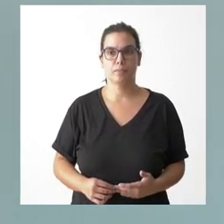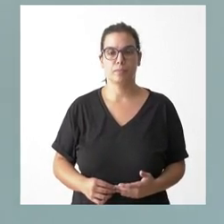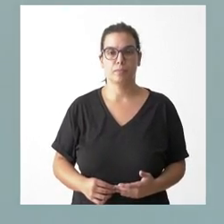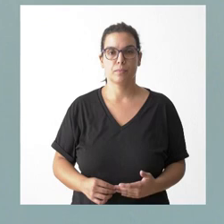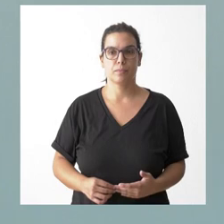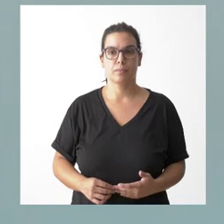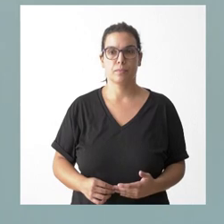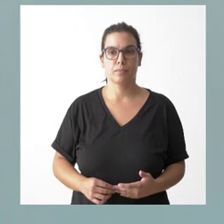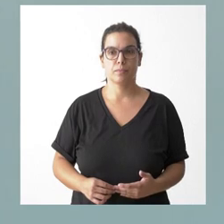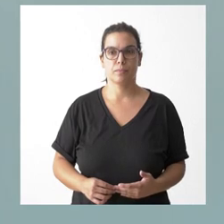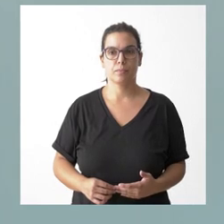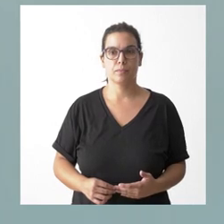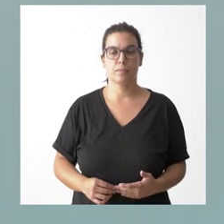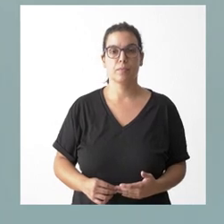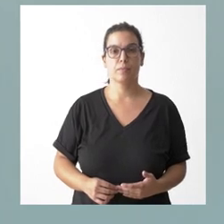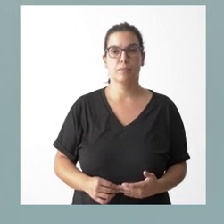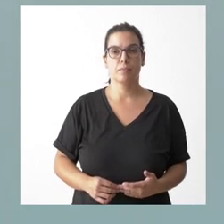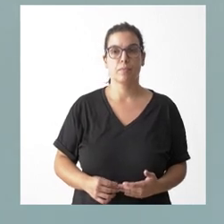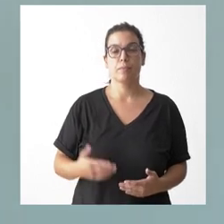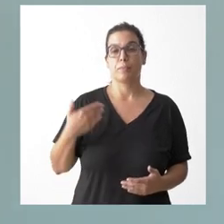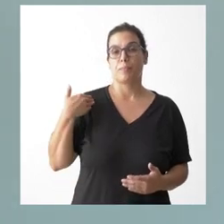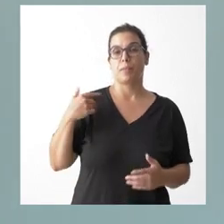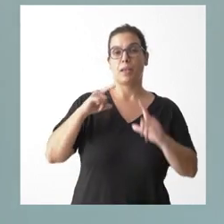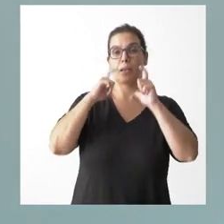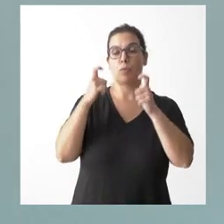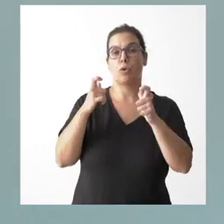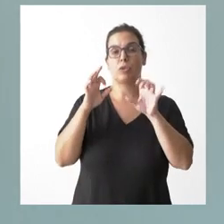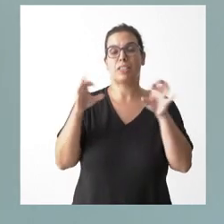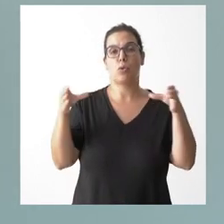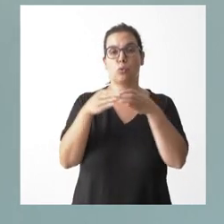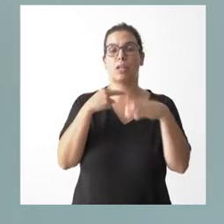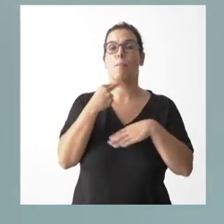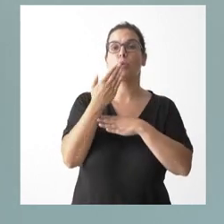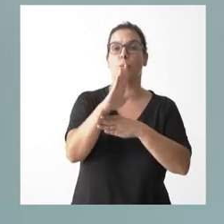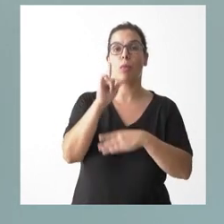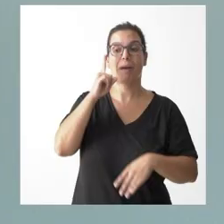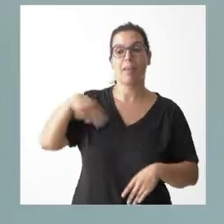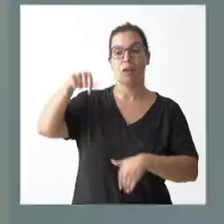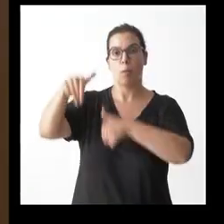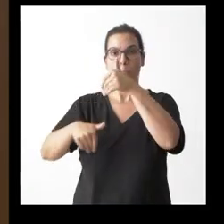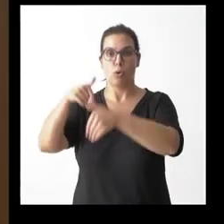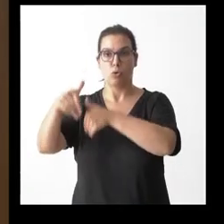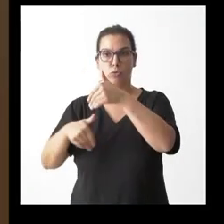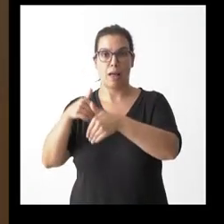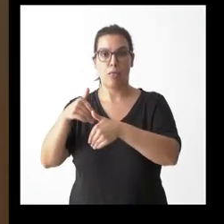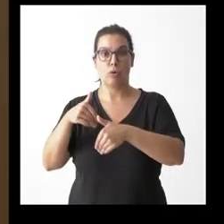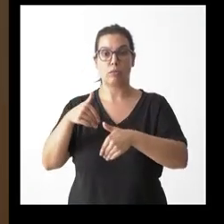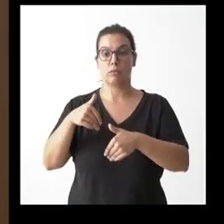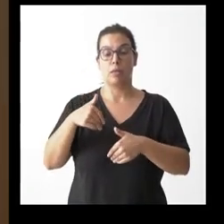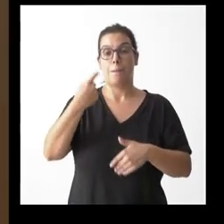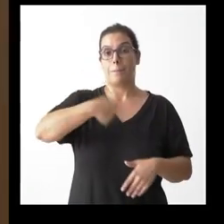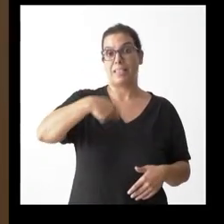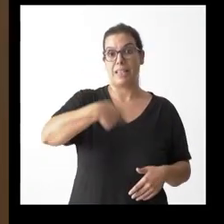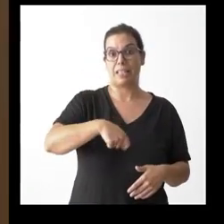Sí. Reunión de la Junta de Portavoces. Ahí parece que se ha votado en contra de que comparezca el presidente de manera inmediata, pero